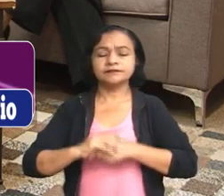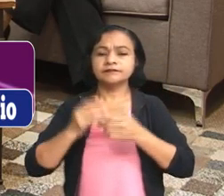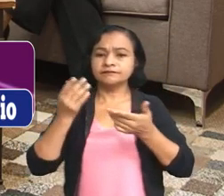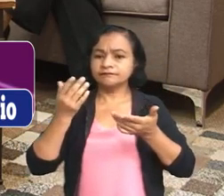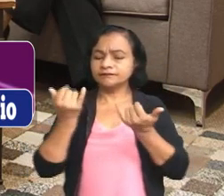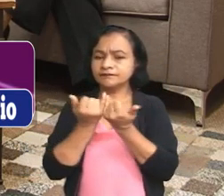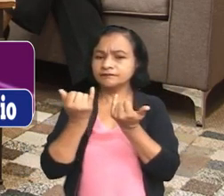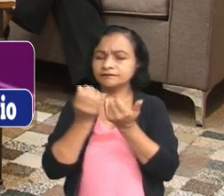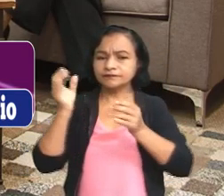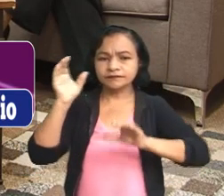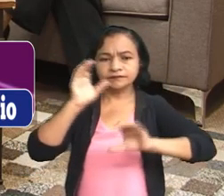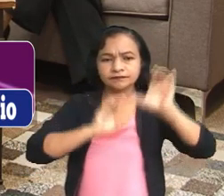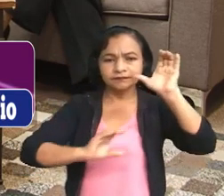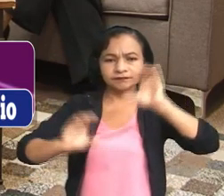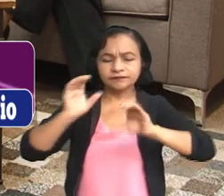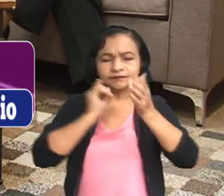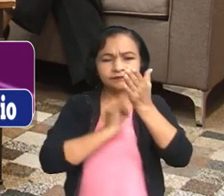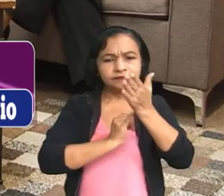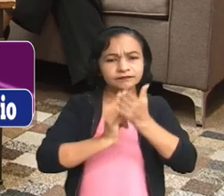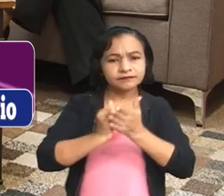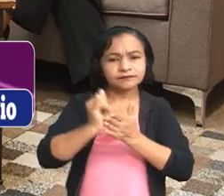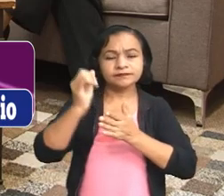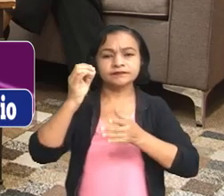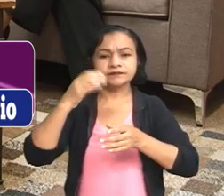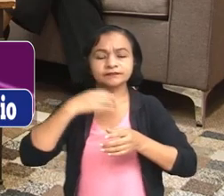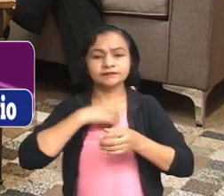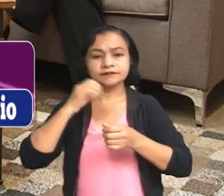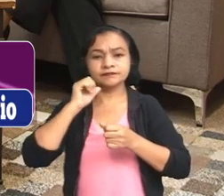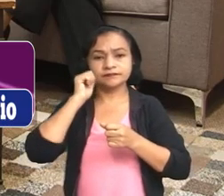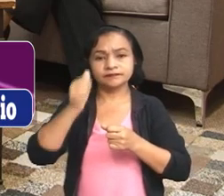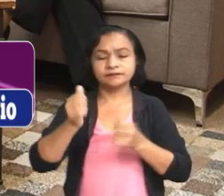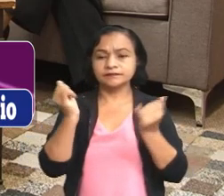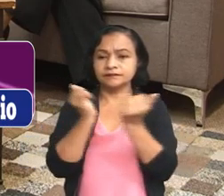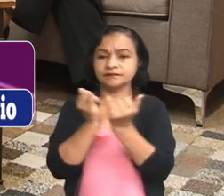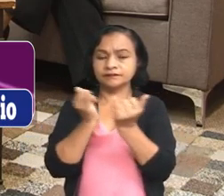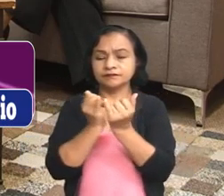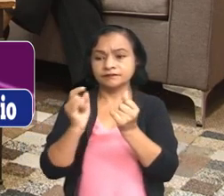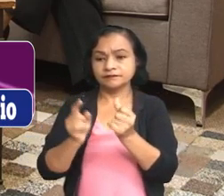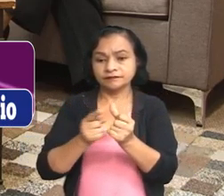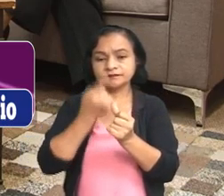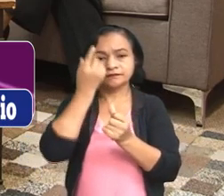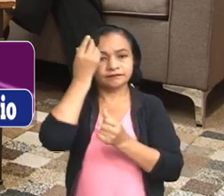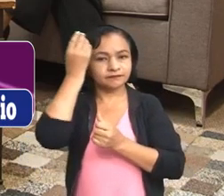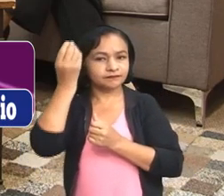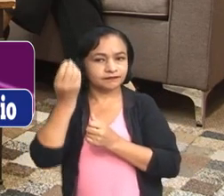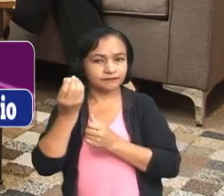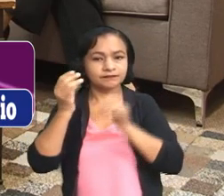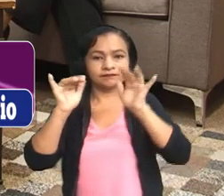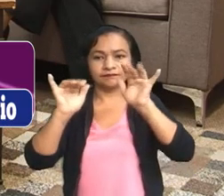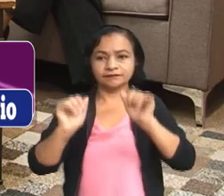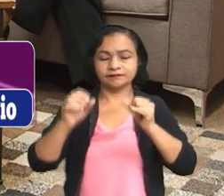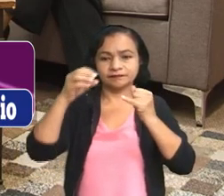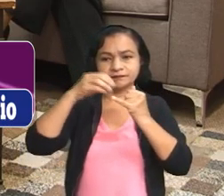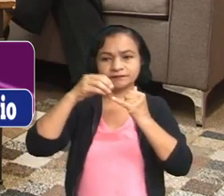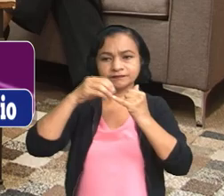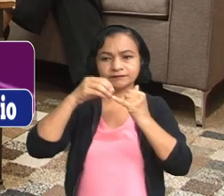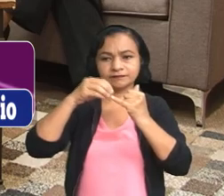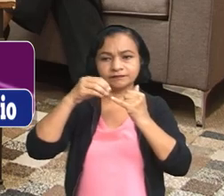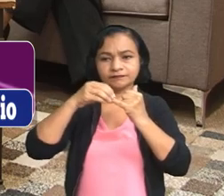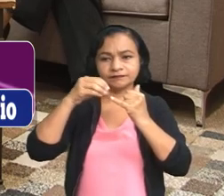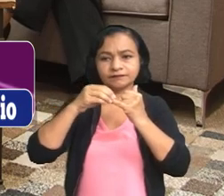científicas, técnicas, para desenvolverse, para tener el día de mañana. Ya tuvimos la primera promoción, ya hay escuela, ¿verdad?